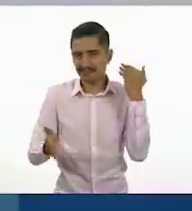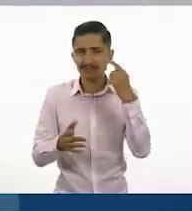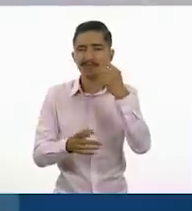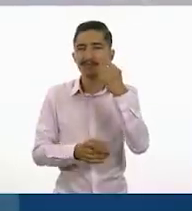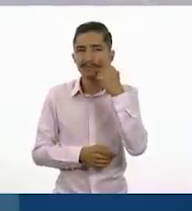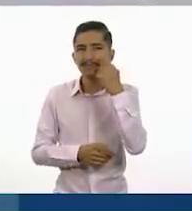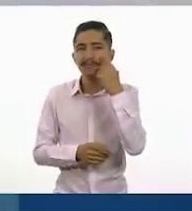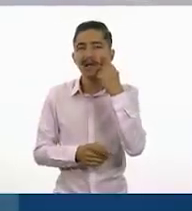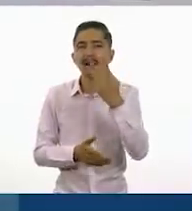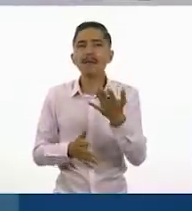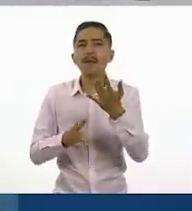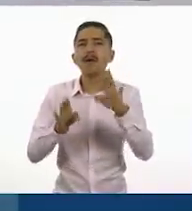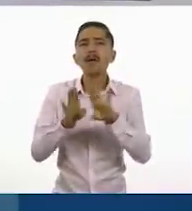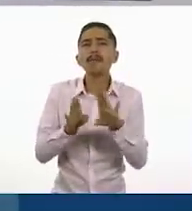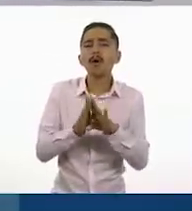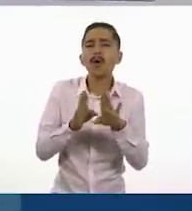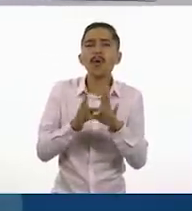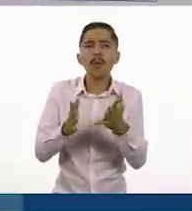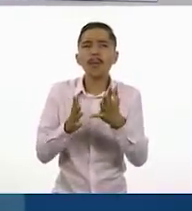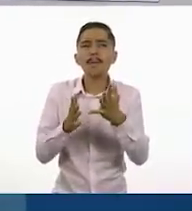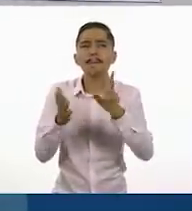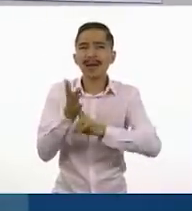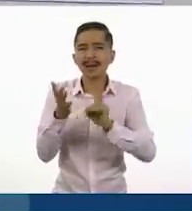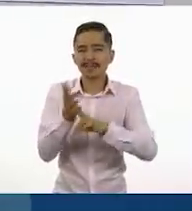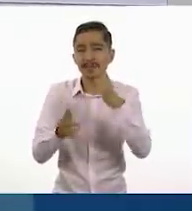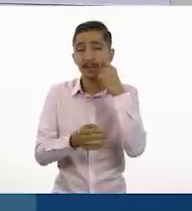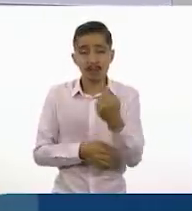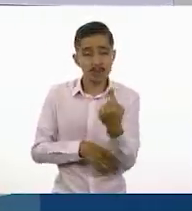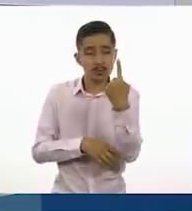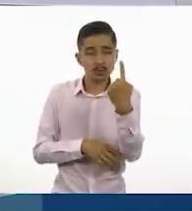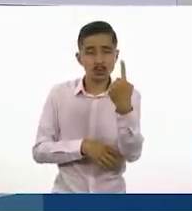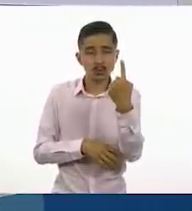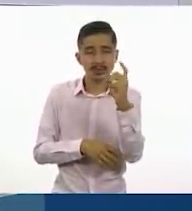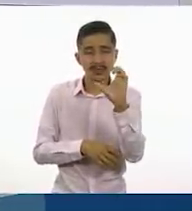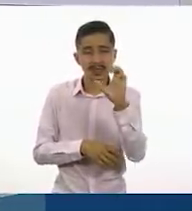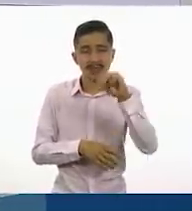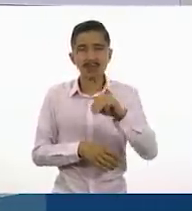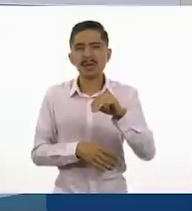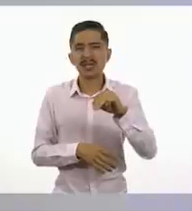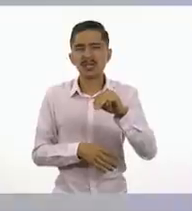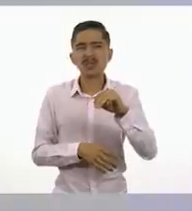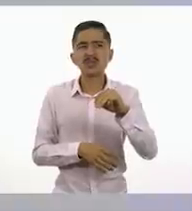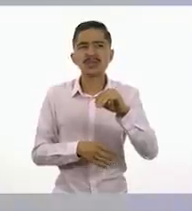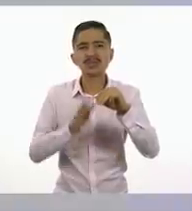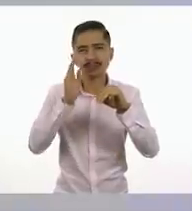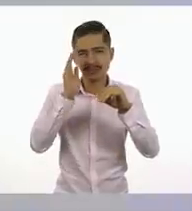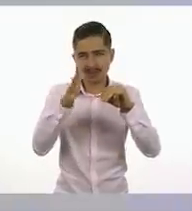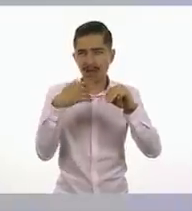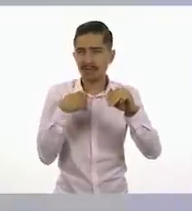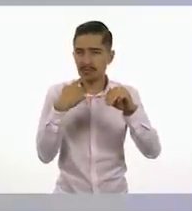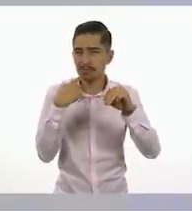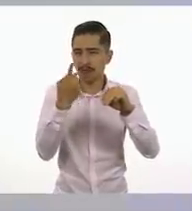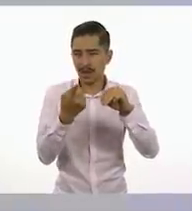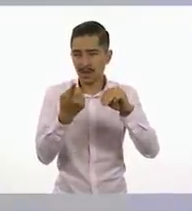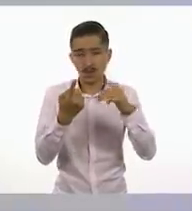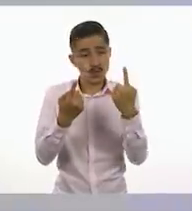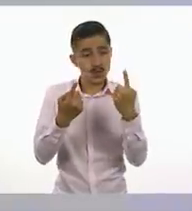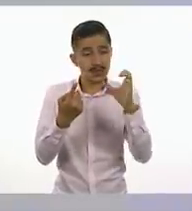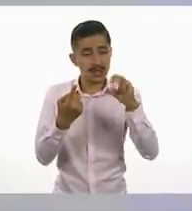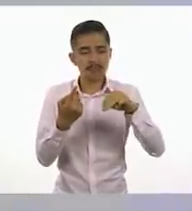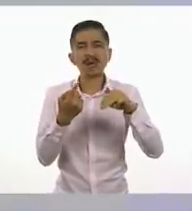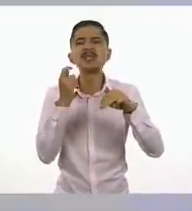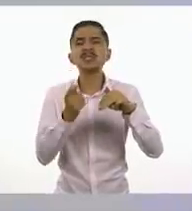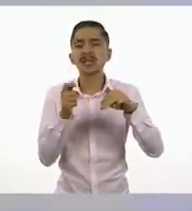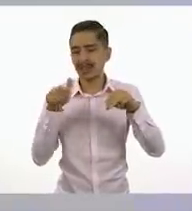viendo como las equivalencias, ¿sí? 1 centímetro, Ajá. ya quedamos que es 18, ¿no?